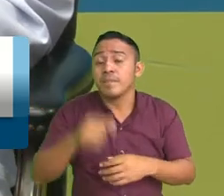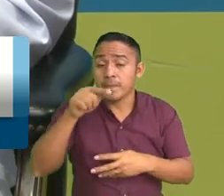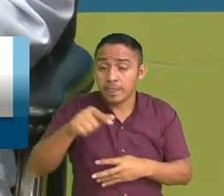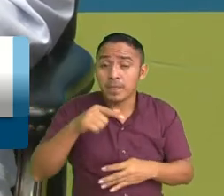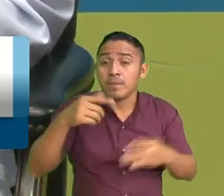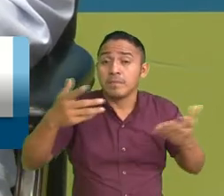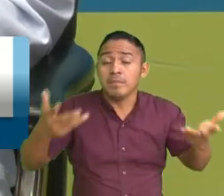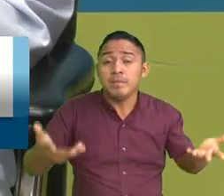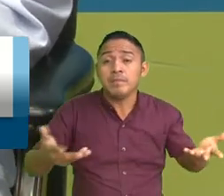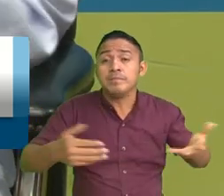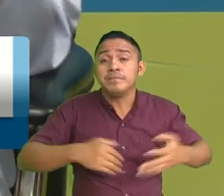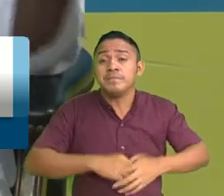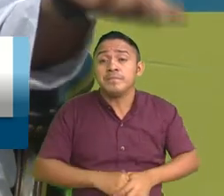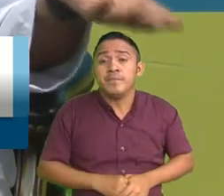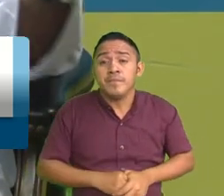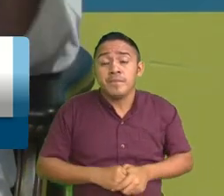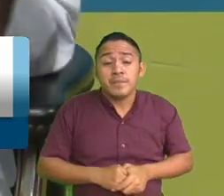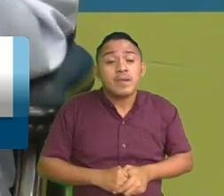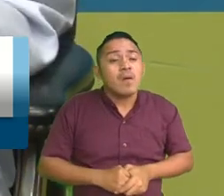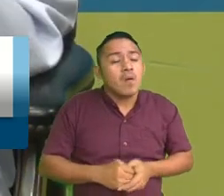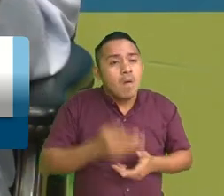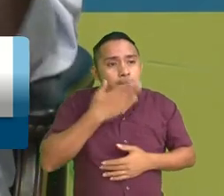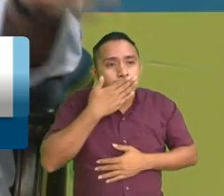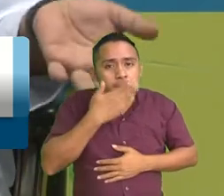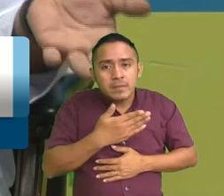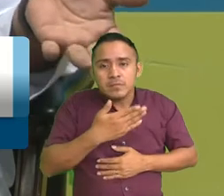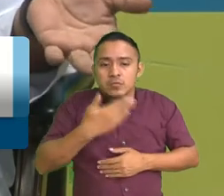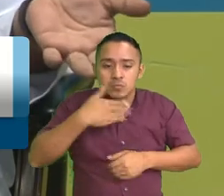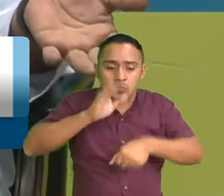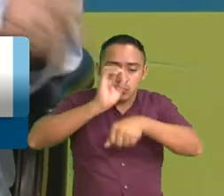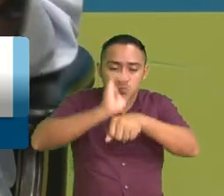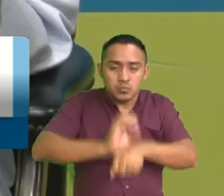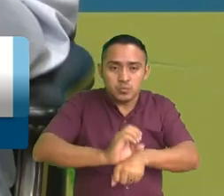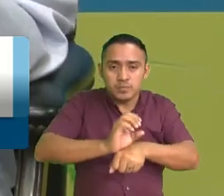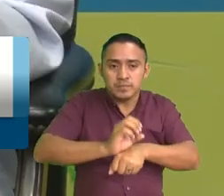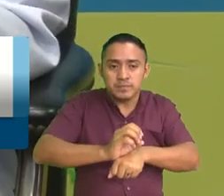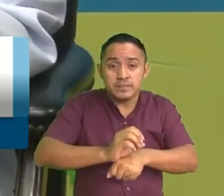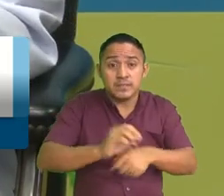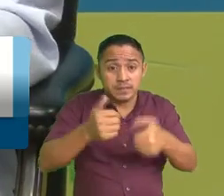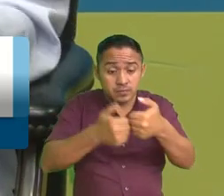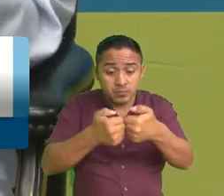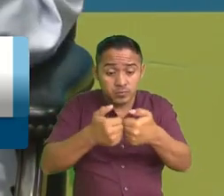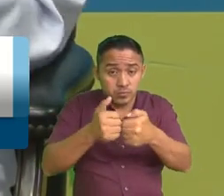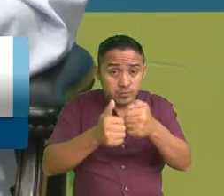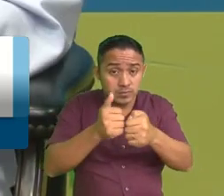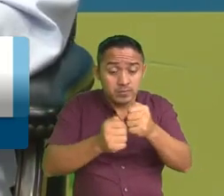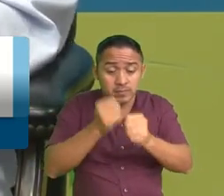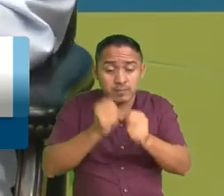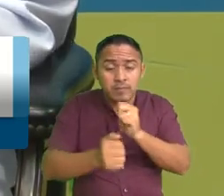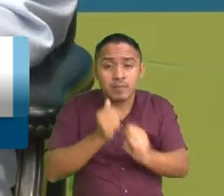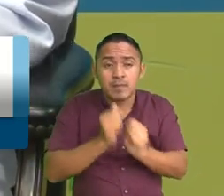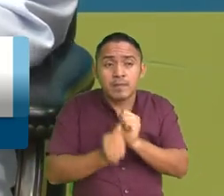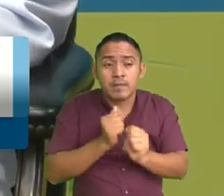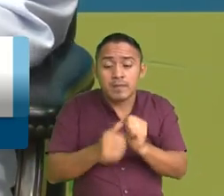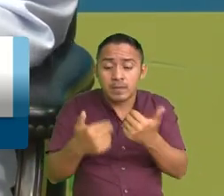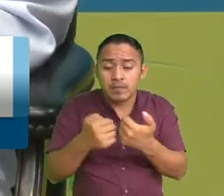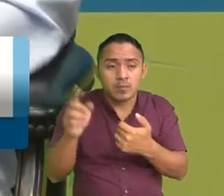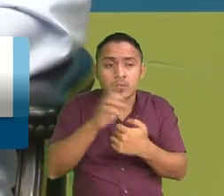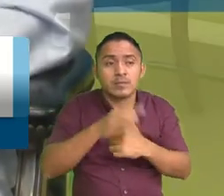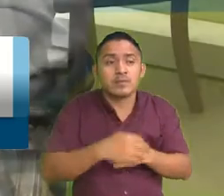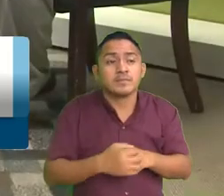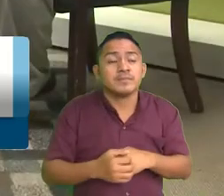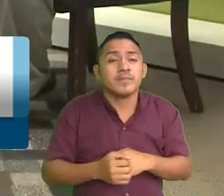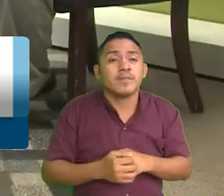impacta la calidad de sueño y mis costumbres para dormir del problema, no el noviazgo como tal. Ahora,